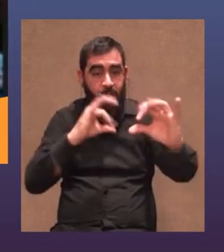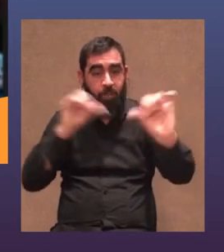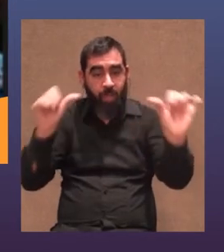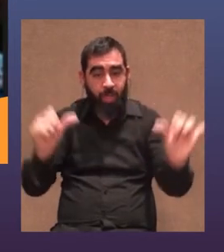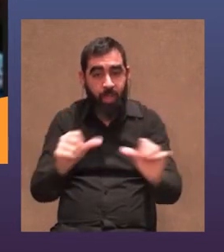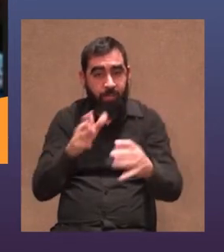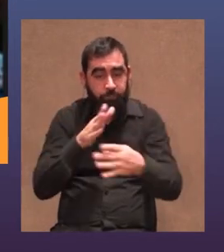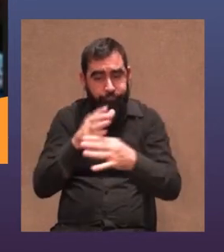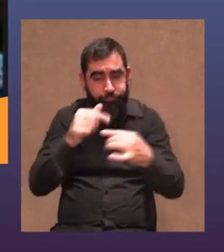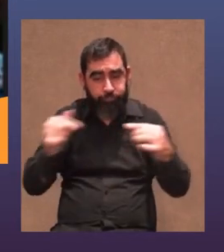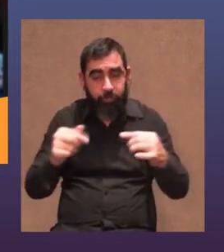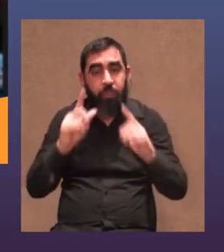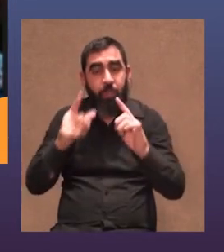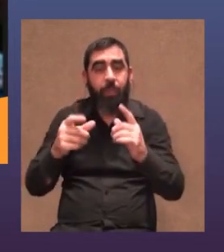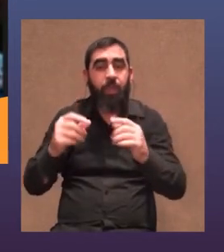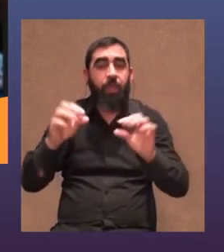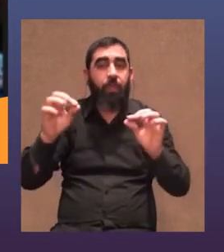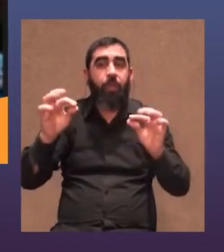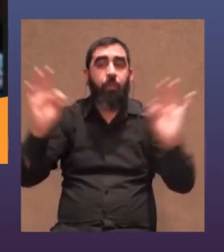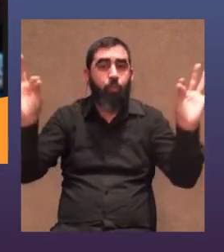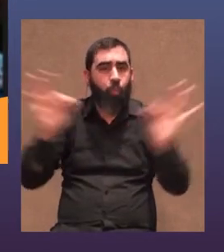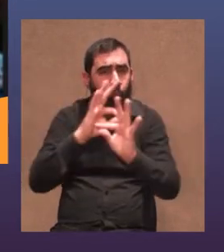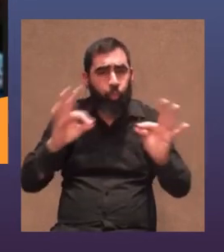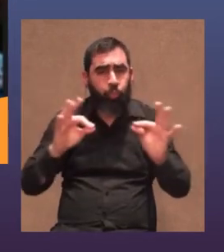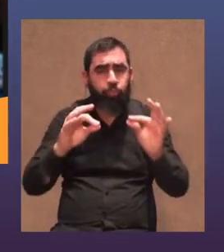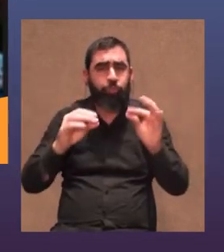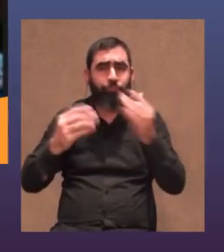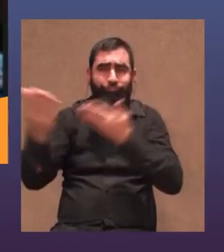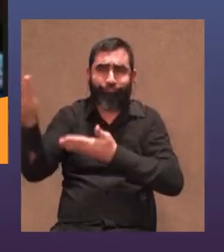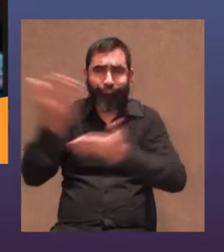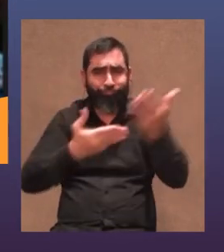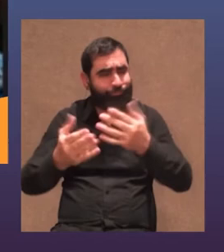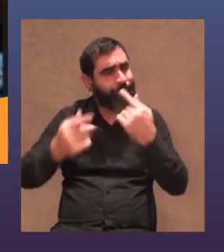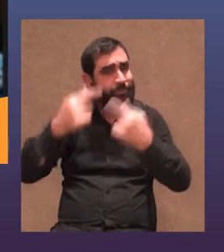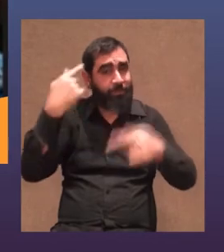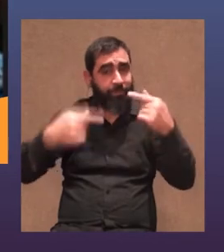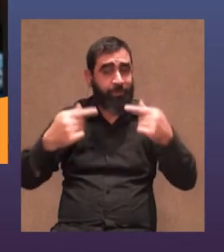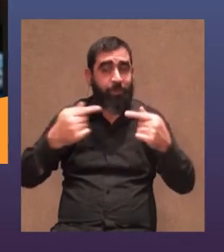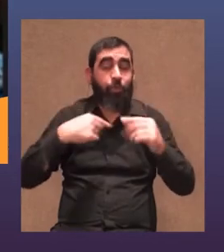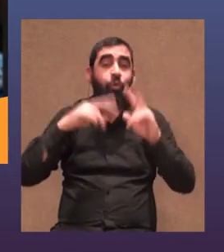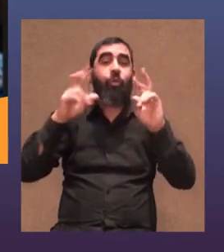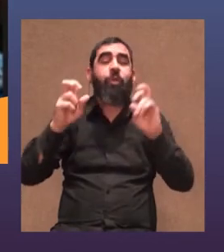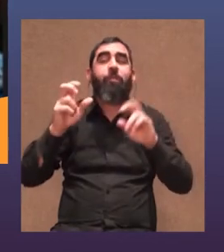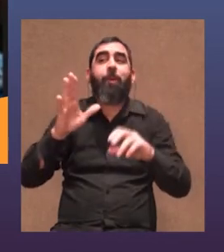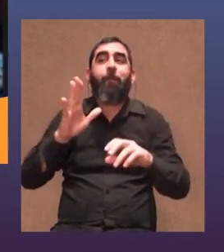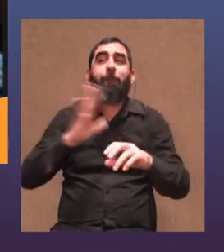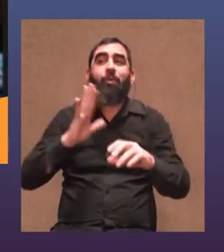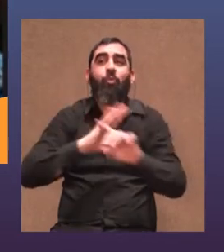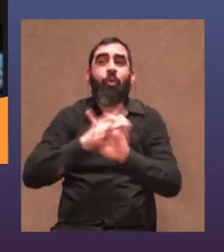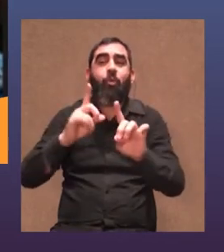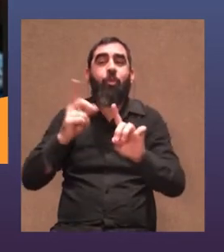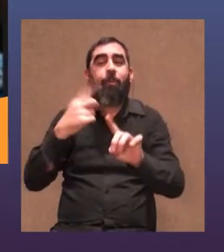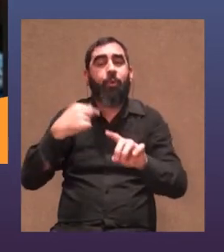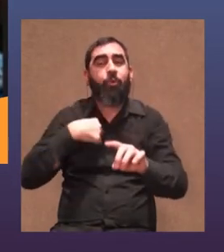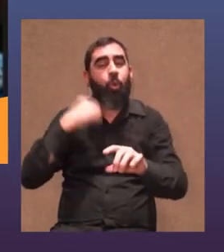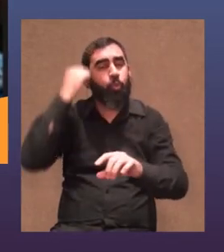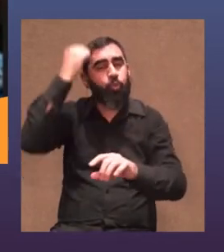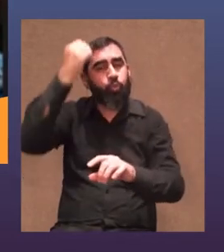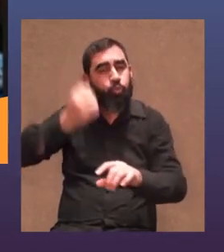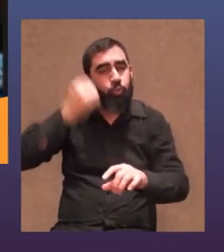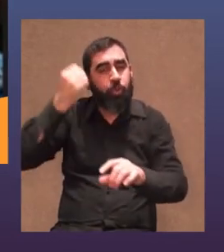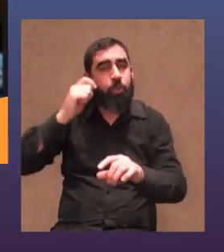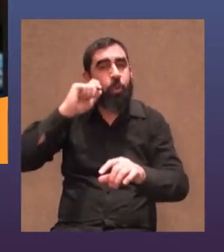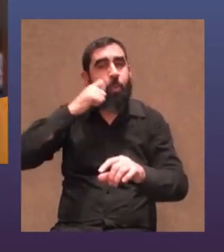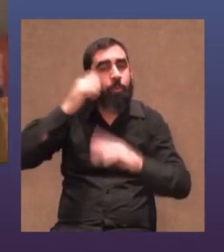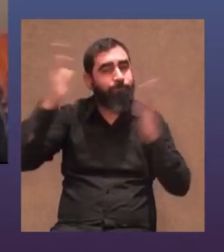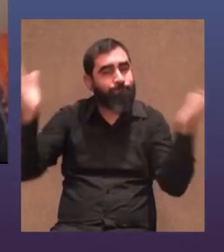todo. Entonces es un intercambio riquísimo. O sea, bueno, como dije, no es a nivel personal, pero sí como una aspiración que me gustaría promover de alguna